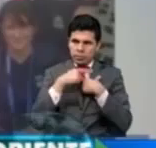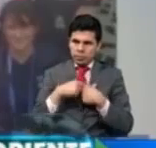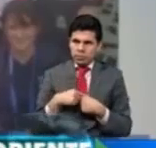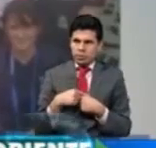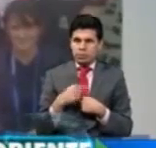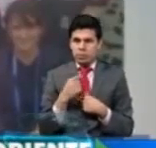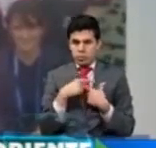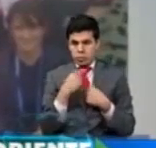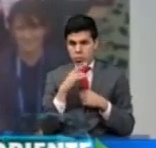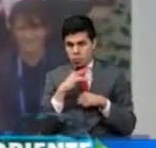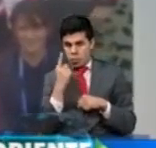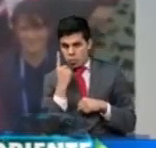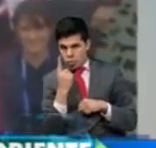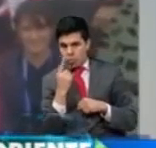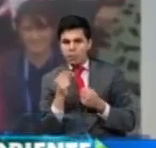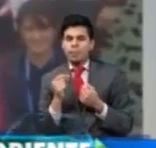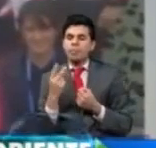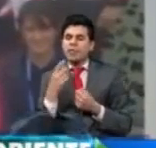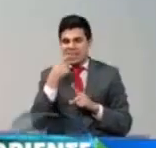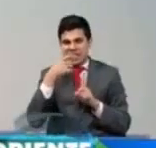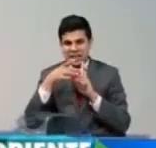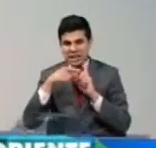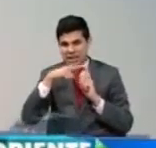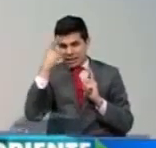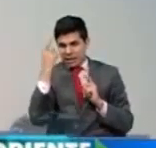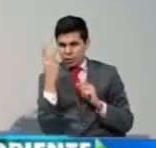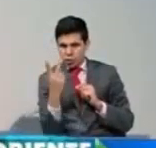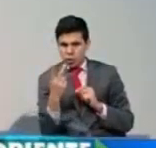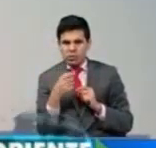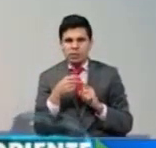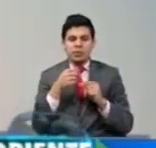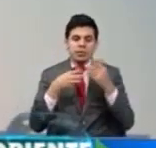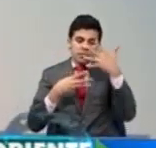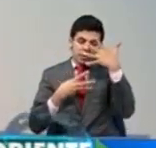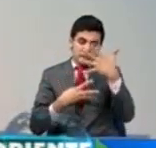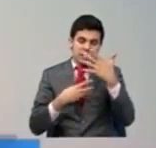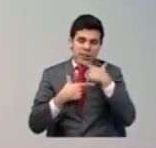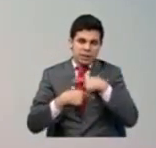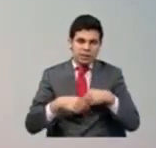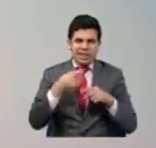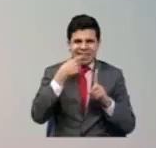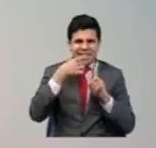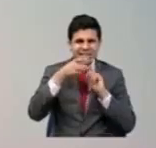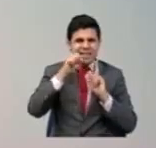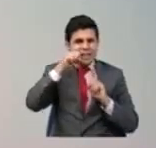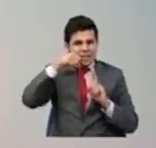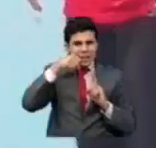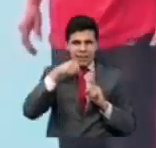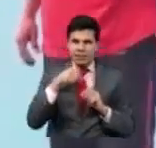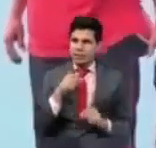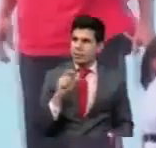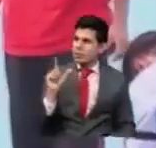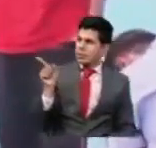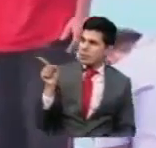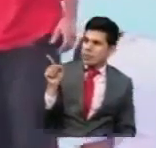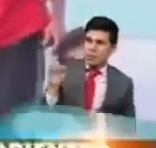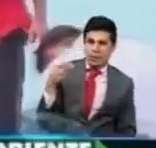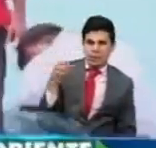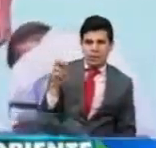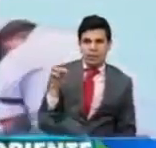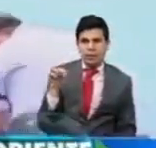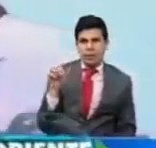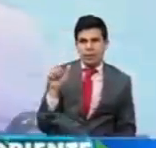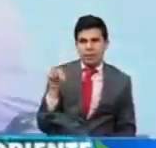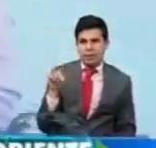fue de oro dos de plata y ocho de bronce el deportista luís fernando henríquez fue el que se colgó el metal dorado de otra parte de la